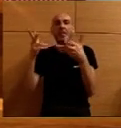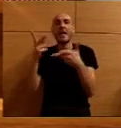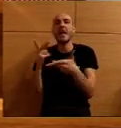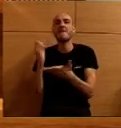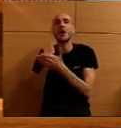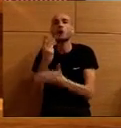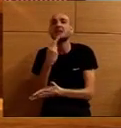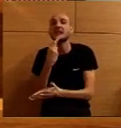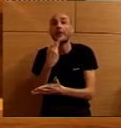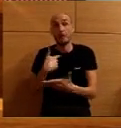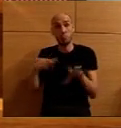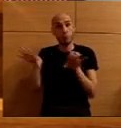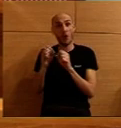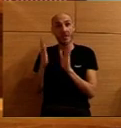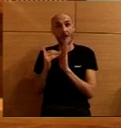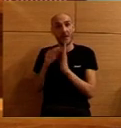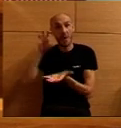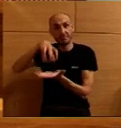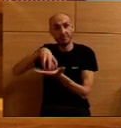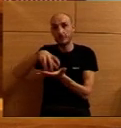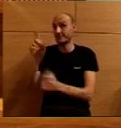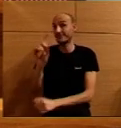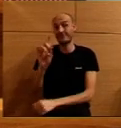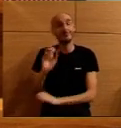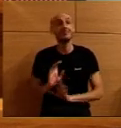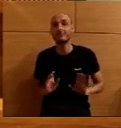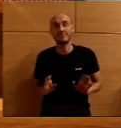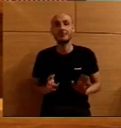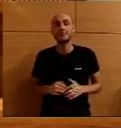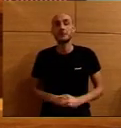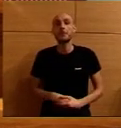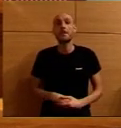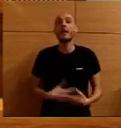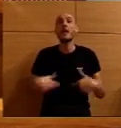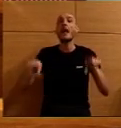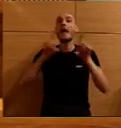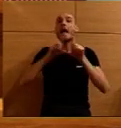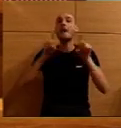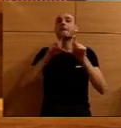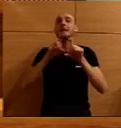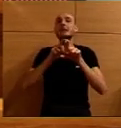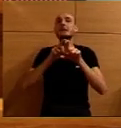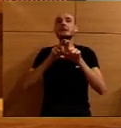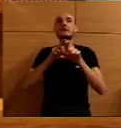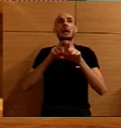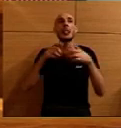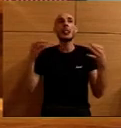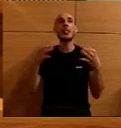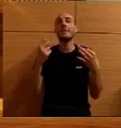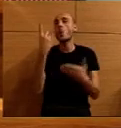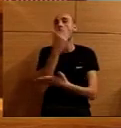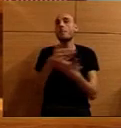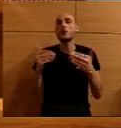Porque sí que es cierto que las empresas en cuestión tienen que facturar más de 1 millón de euros.